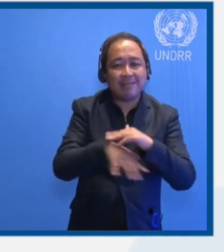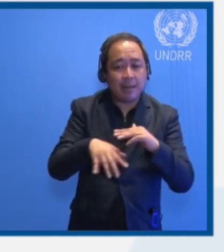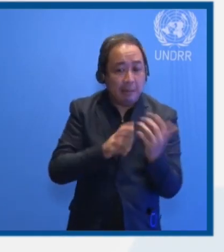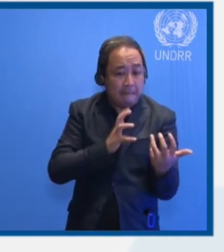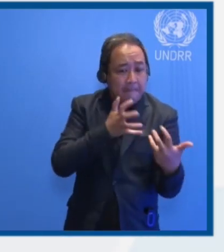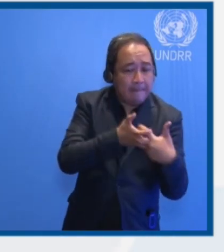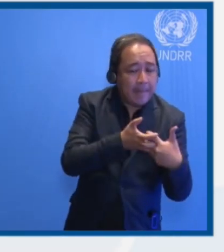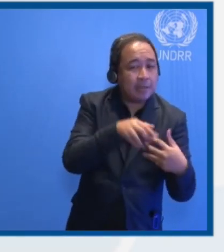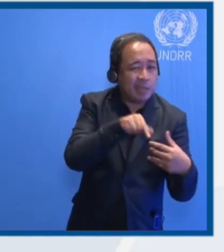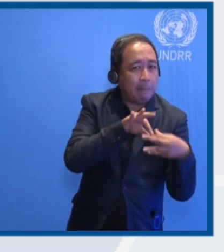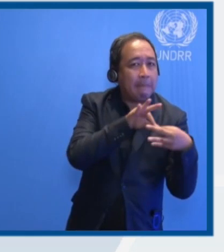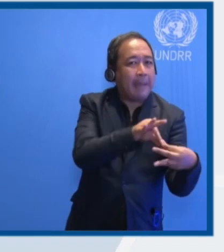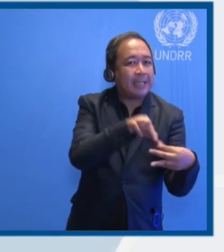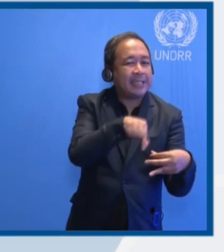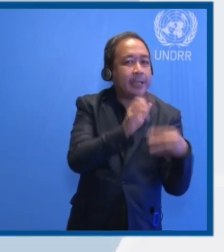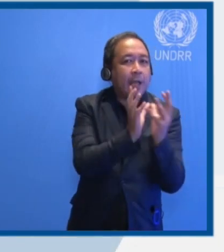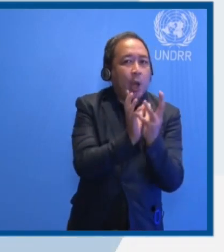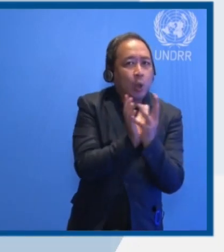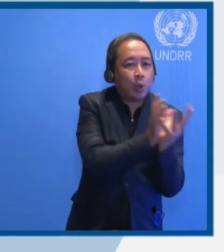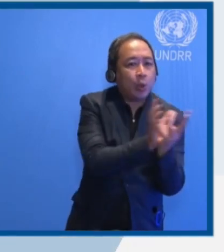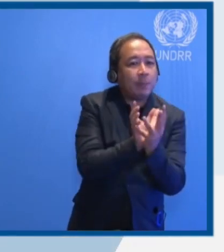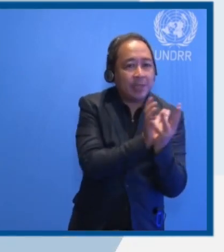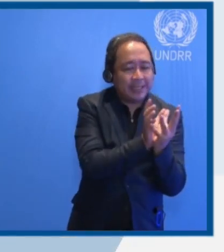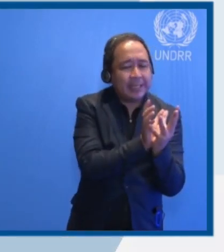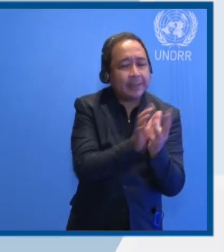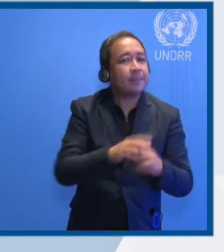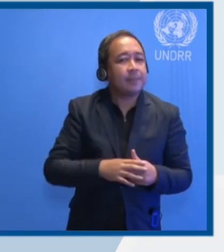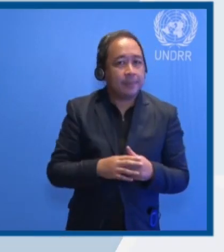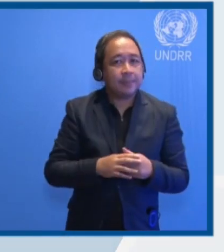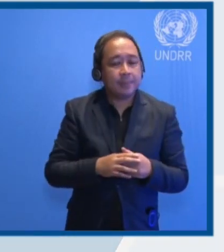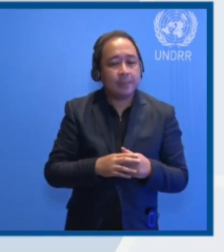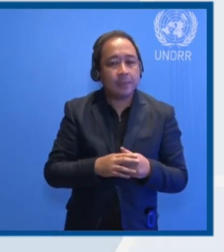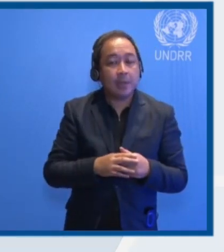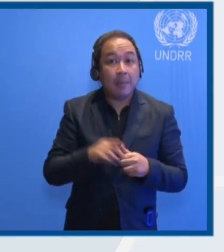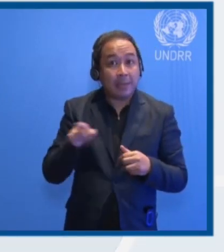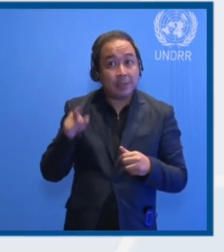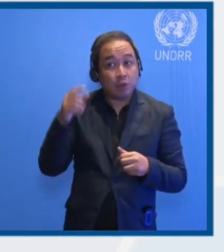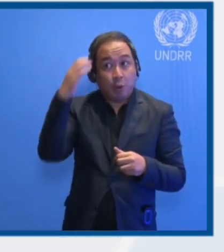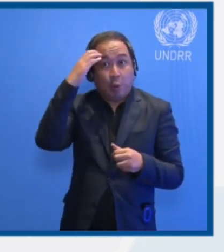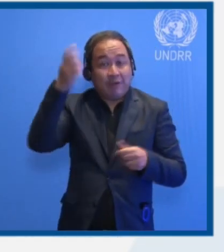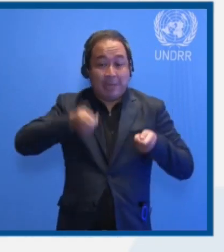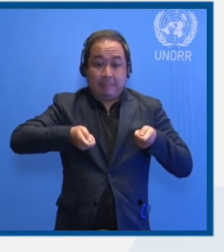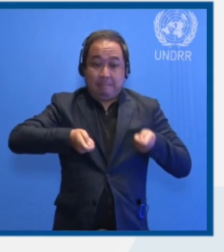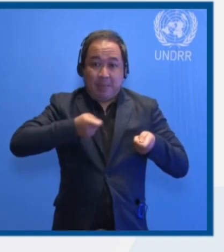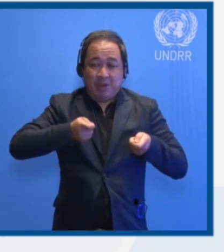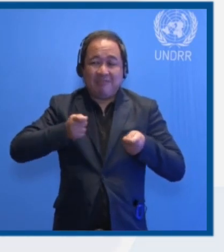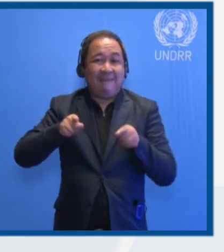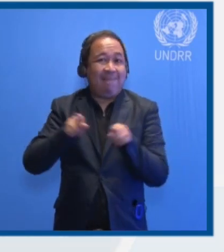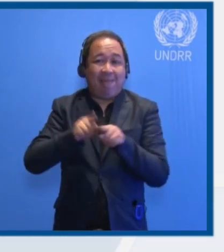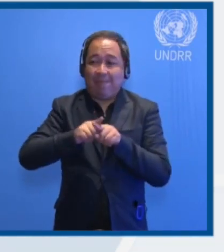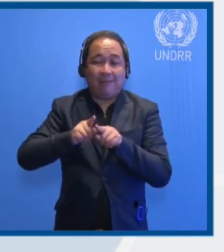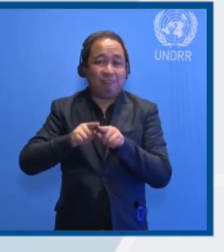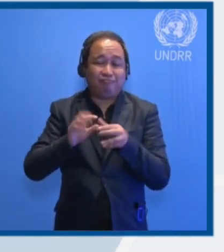ejemplo, cómo poder implementar este tipo de proyectos en asentamientos urbanos de una ciudad informal, pues